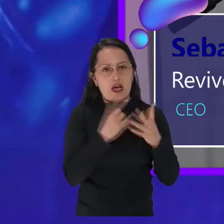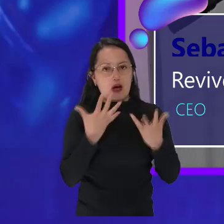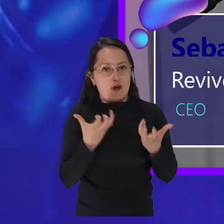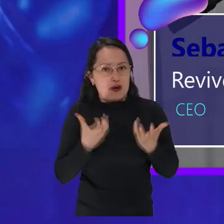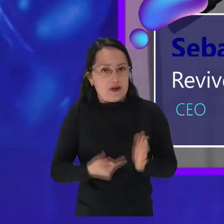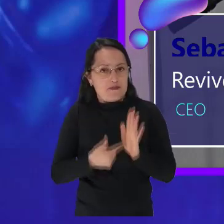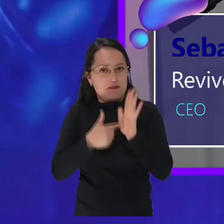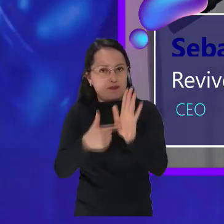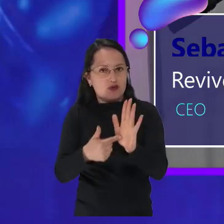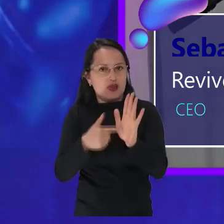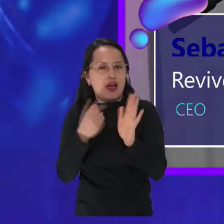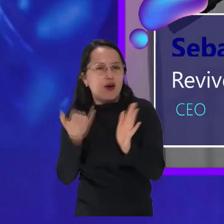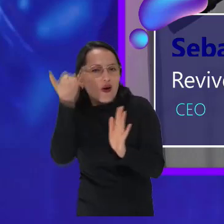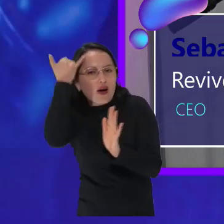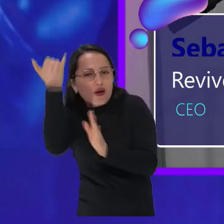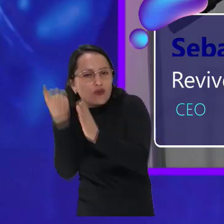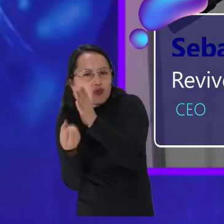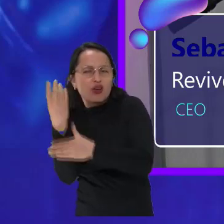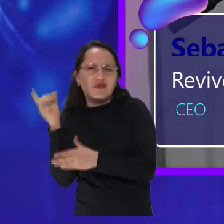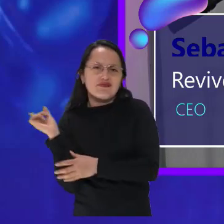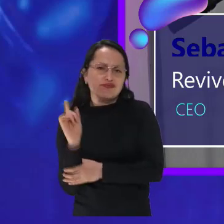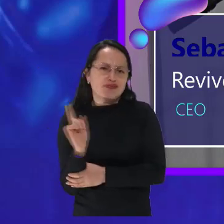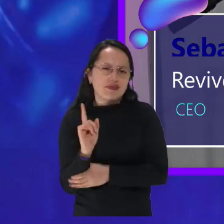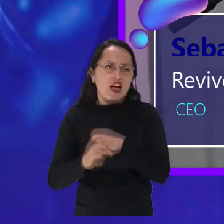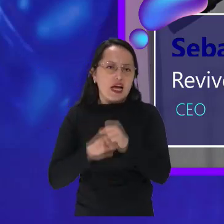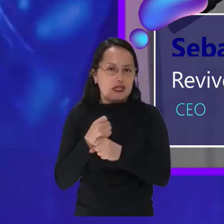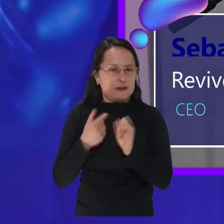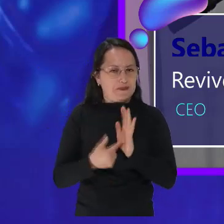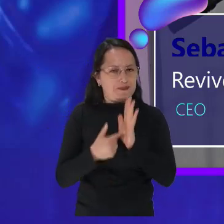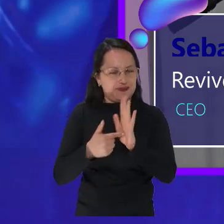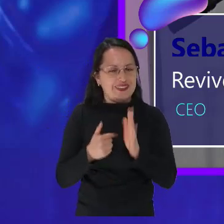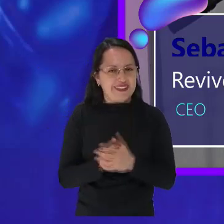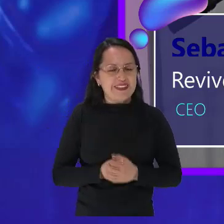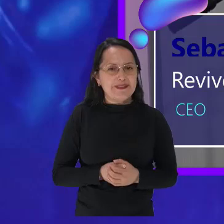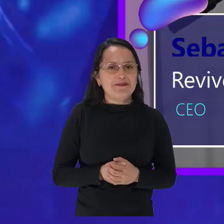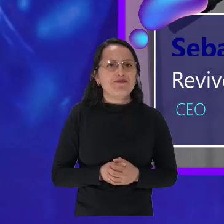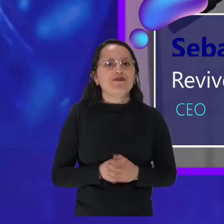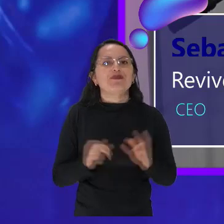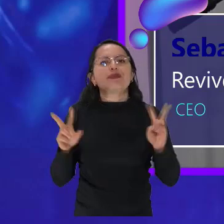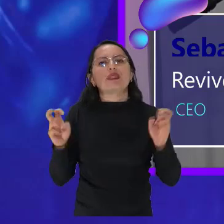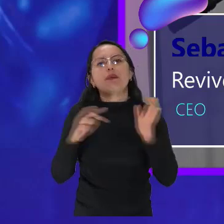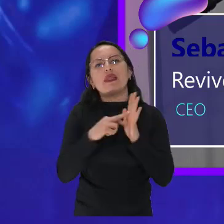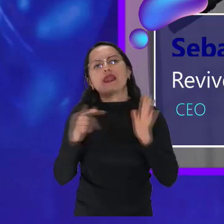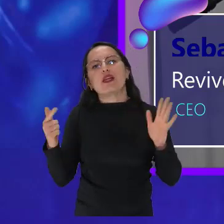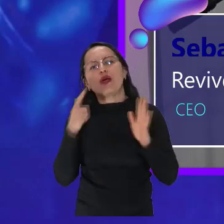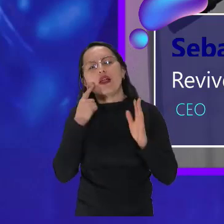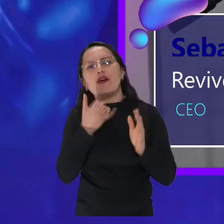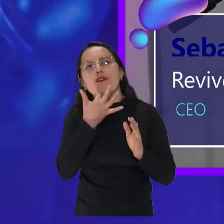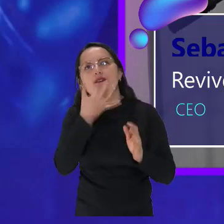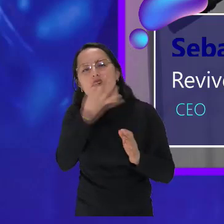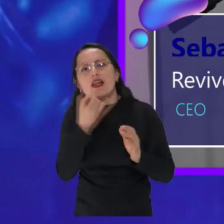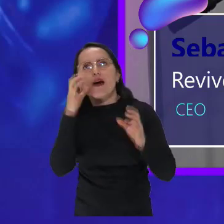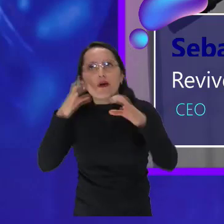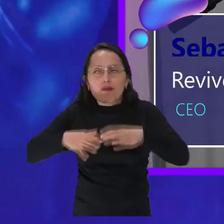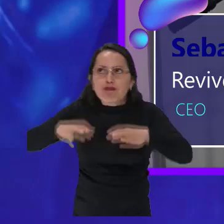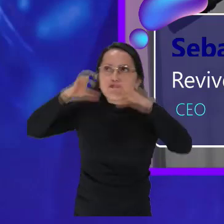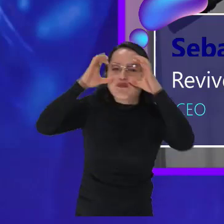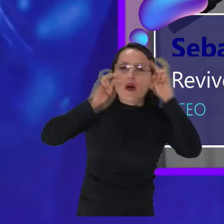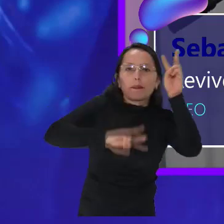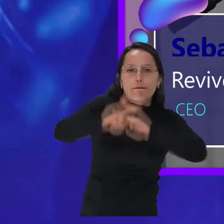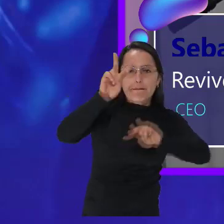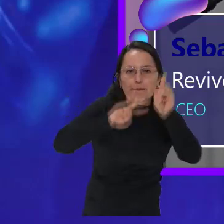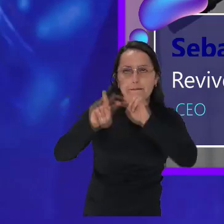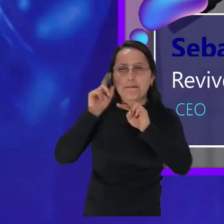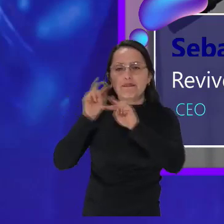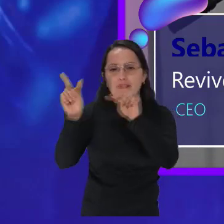mostrar en lo que hemos venido innovando desde hace ya un par de años en tecnologías de realidad virtual para los